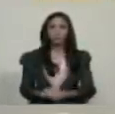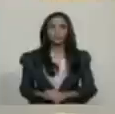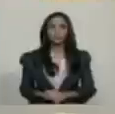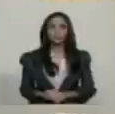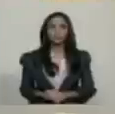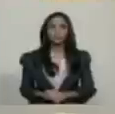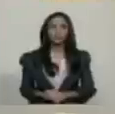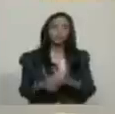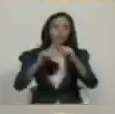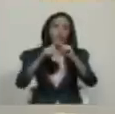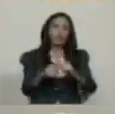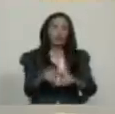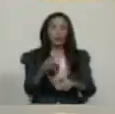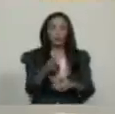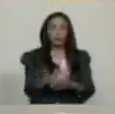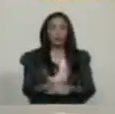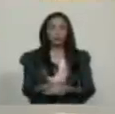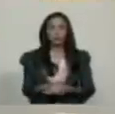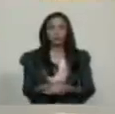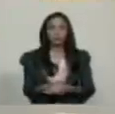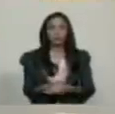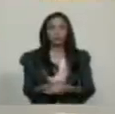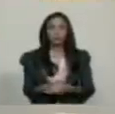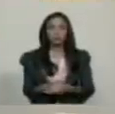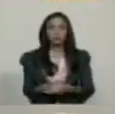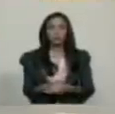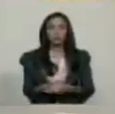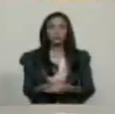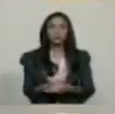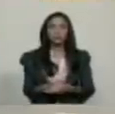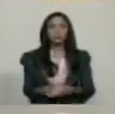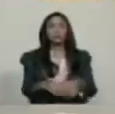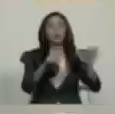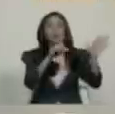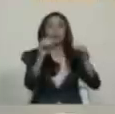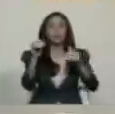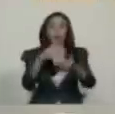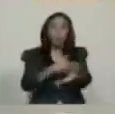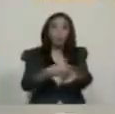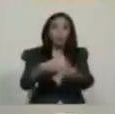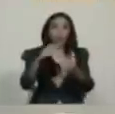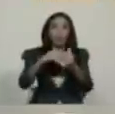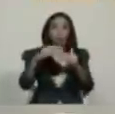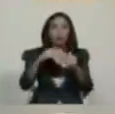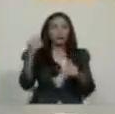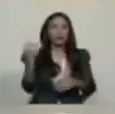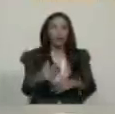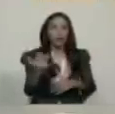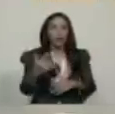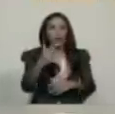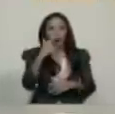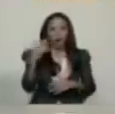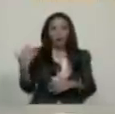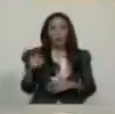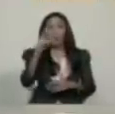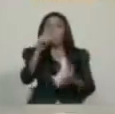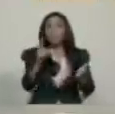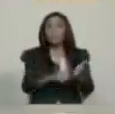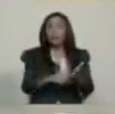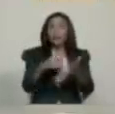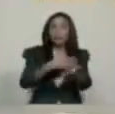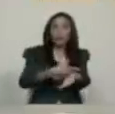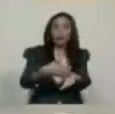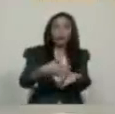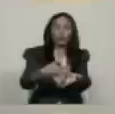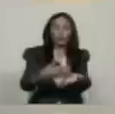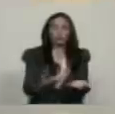Chaca la cuenta, como dice un amigo mío. Chaca la cuenta. 600 millones por lo bajito. 1.000 millones o más